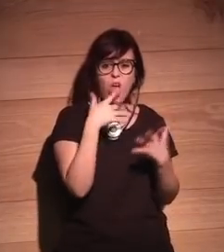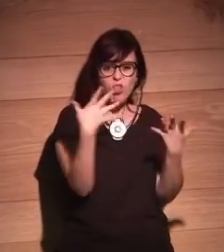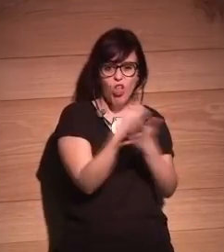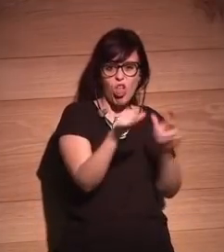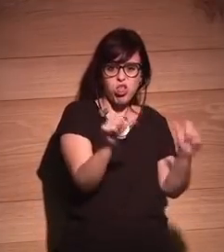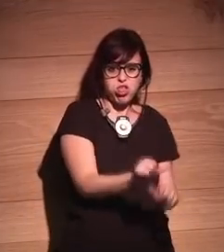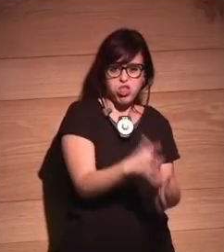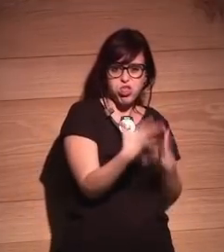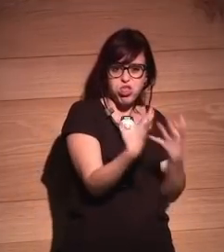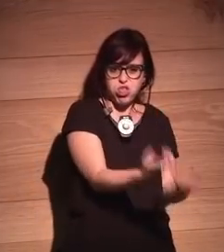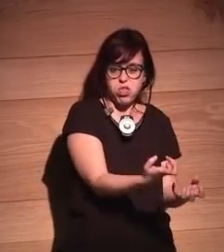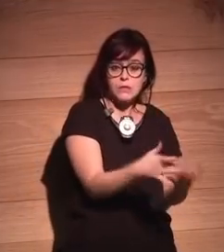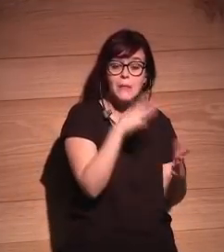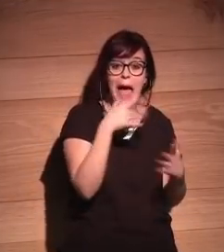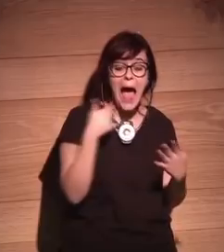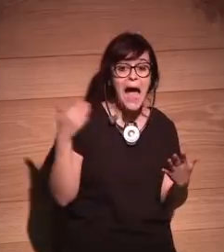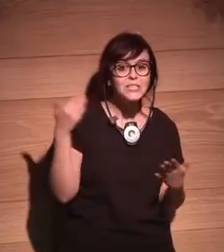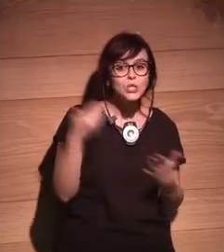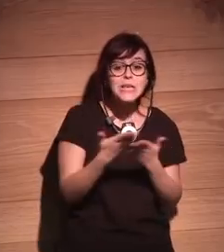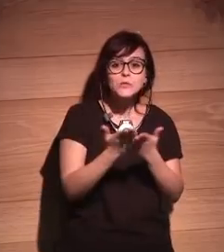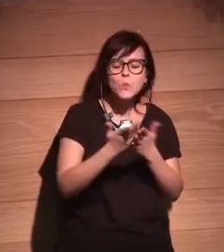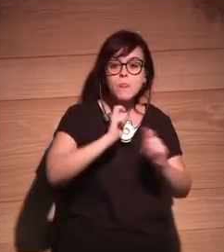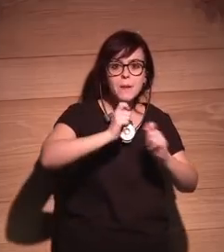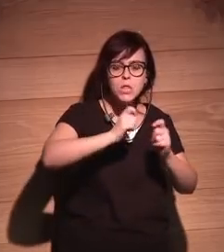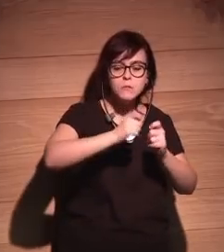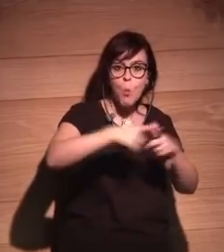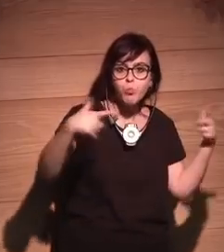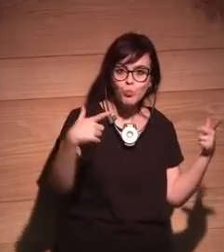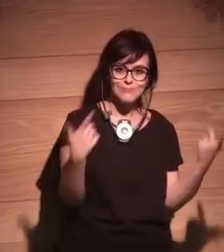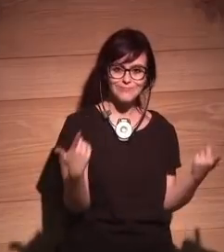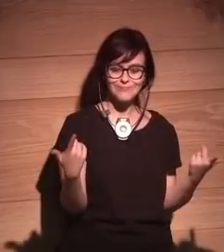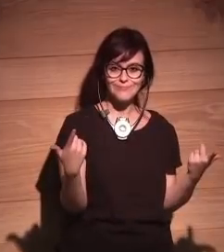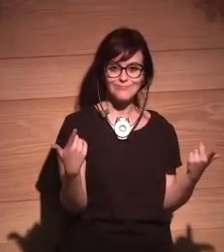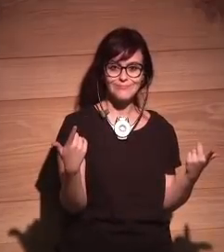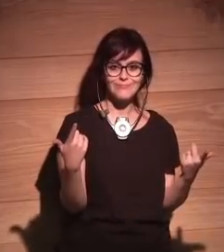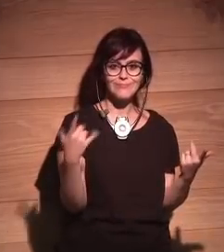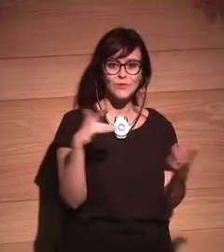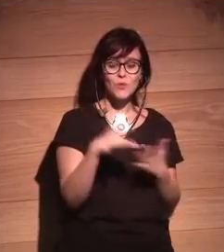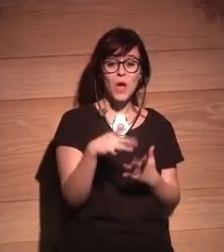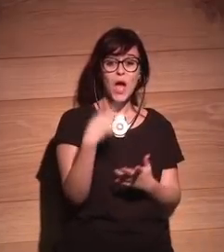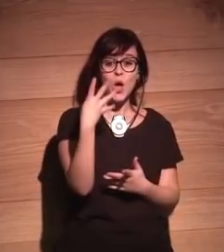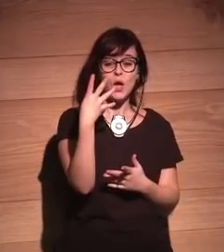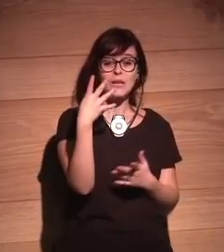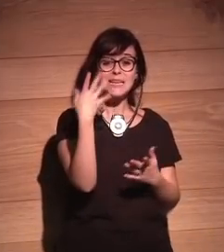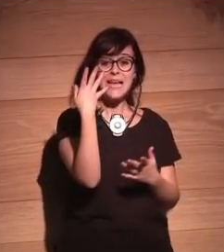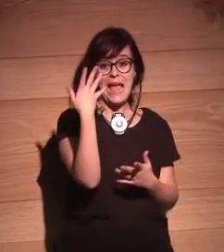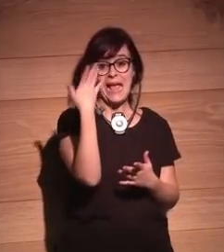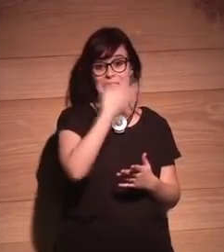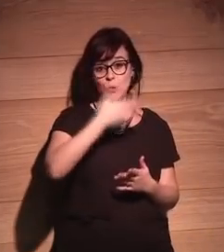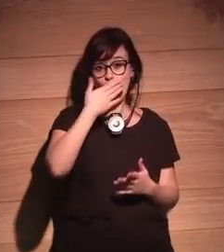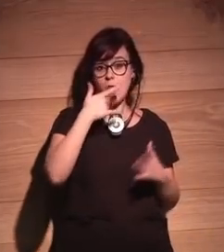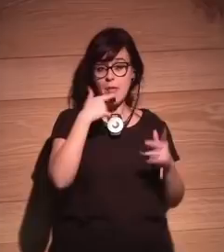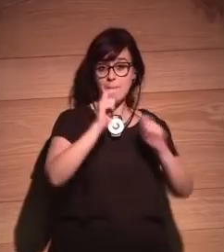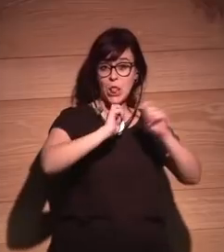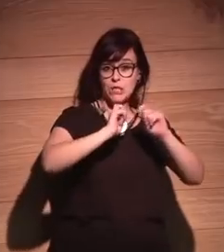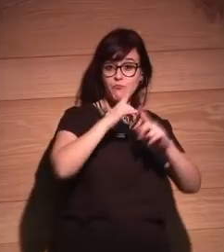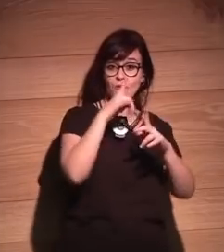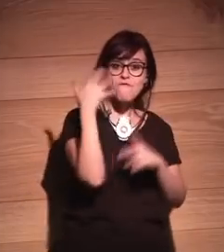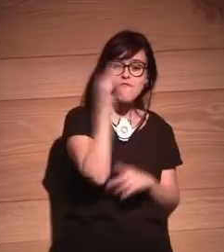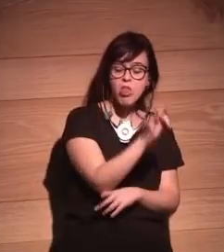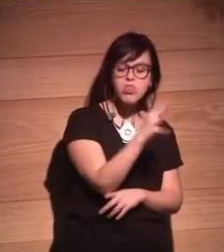podrido, nunca ha habido tantos estudiantes de periodismo. Hay 40 escuelas de periodismo en